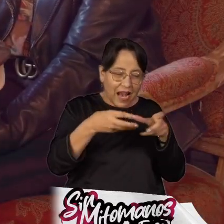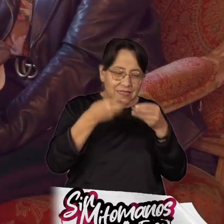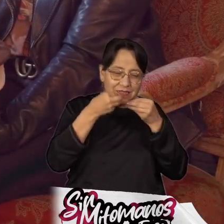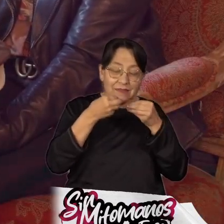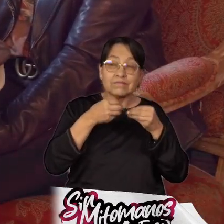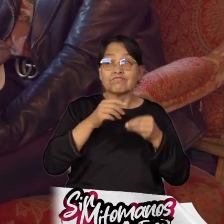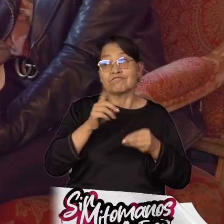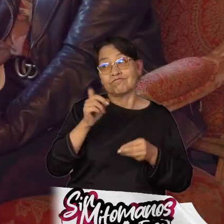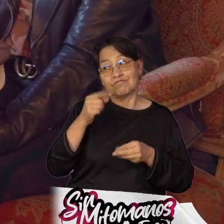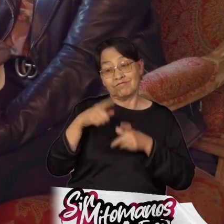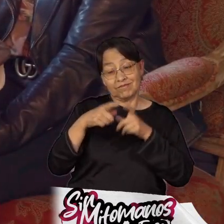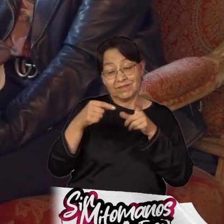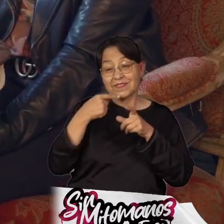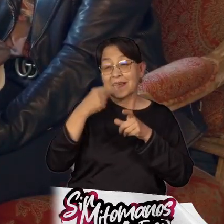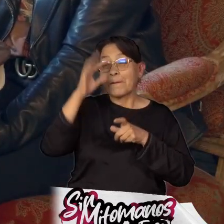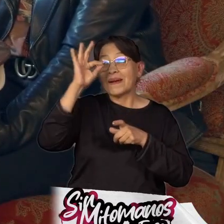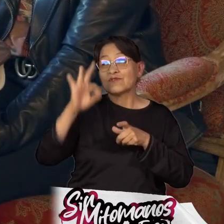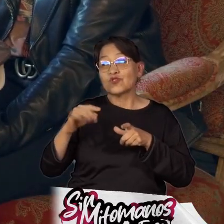tortillas, me las Al traen. pastor.